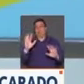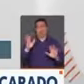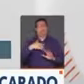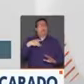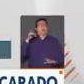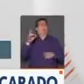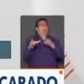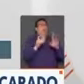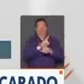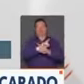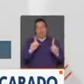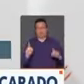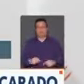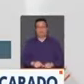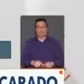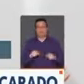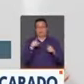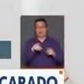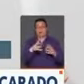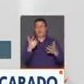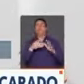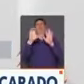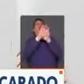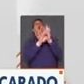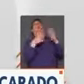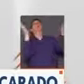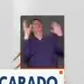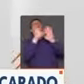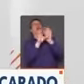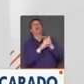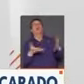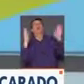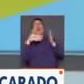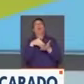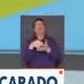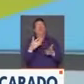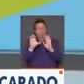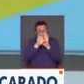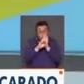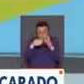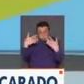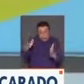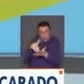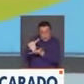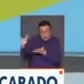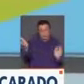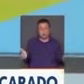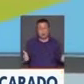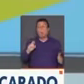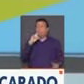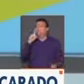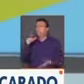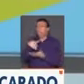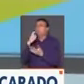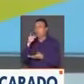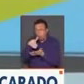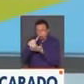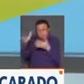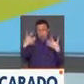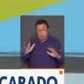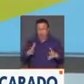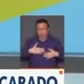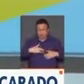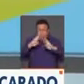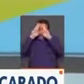lo que pase. ¿Y la Constitución? Y creo que... Bueno, y la Constitución se rechazó, pues, al que lo pregunta. Y nosotros